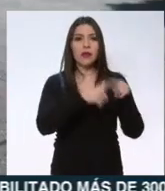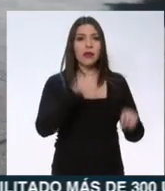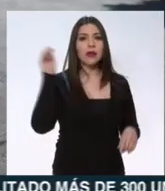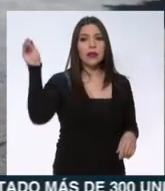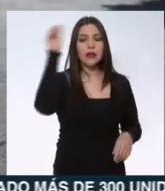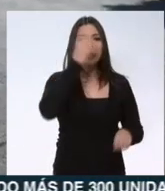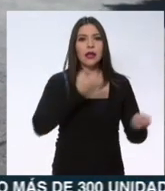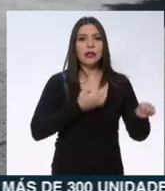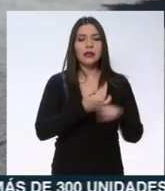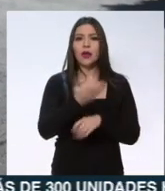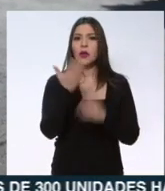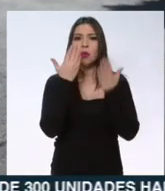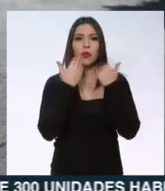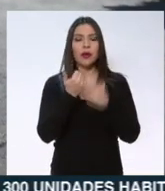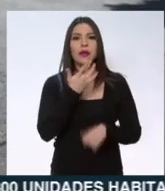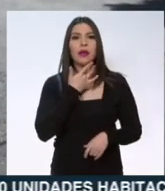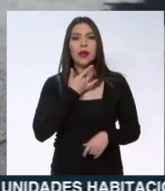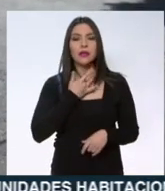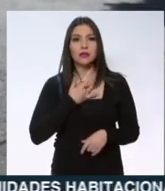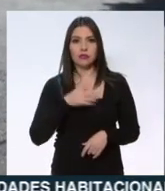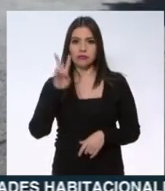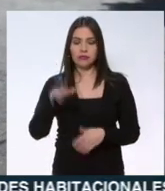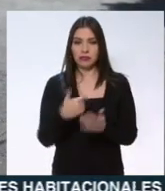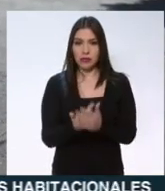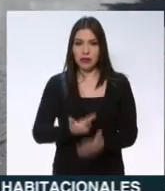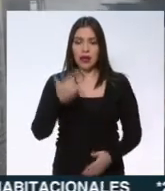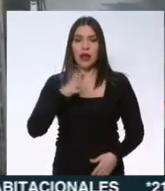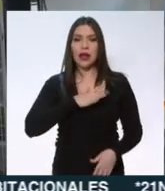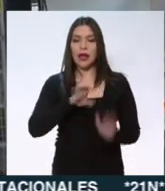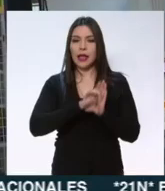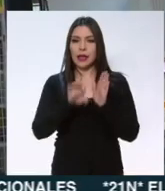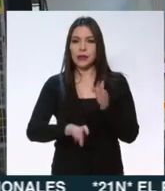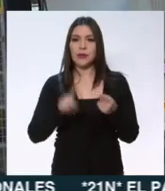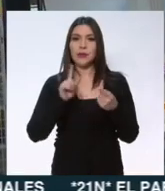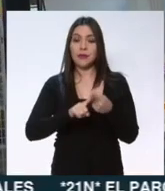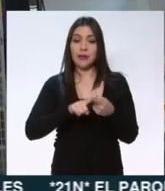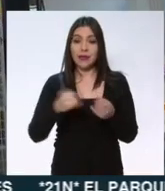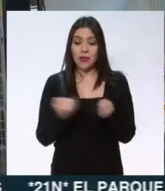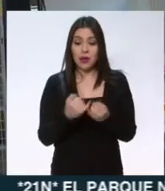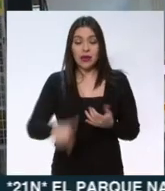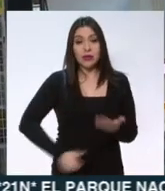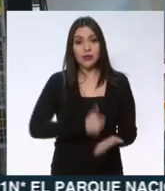desabasto gradual de combustible, entre los que se encuentra la Ciudad de